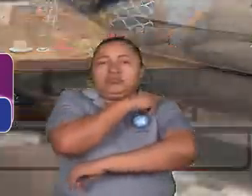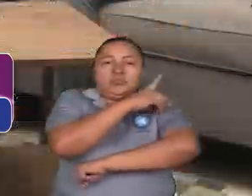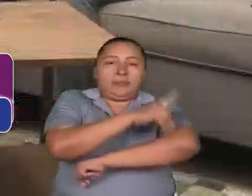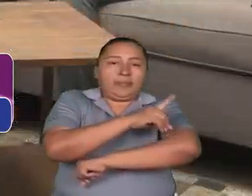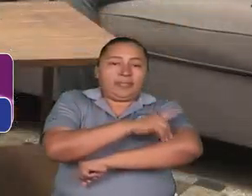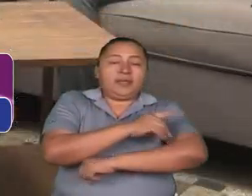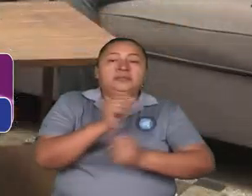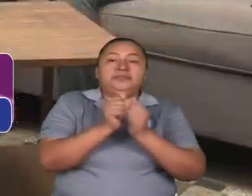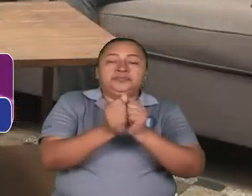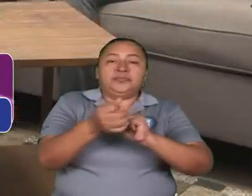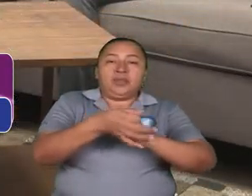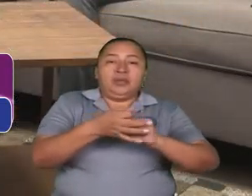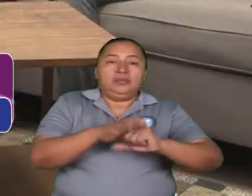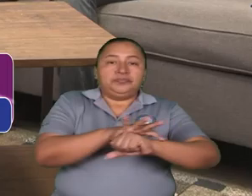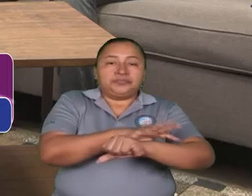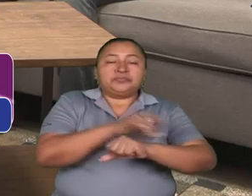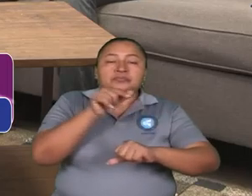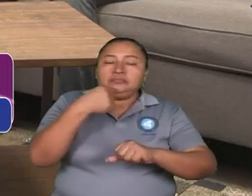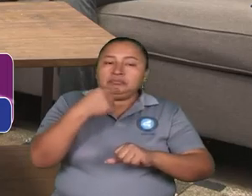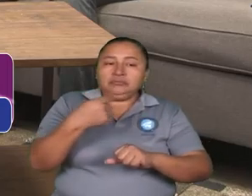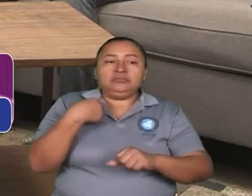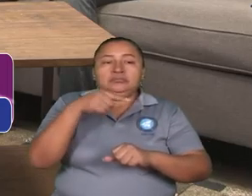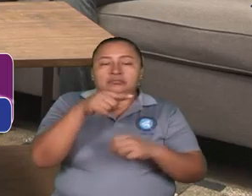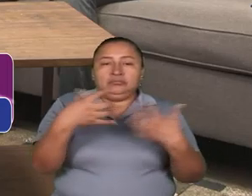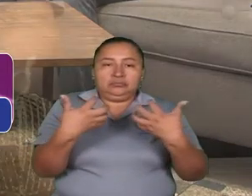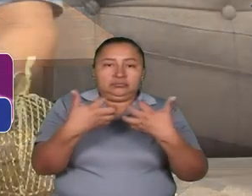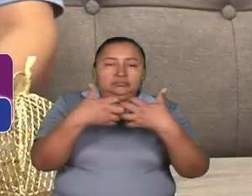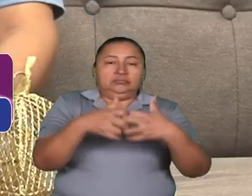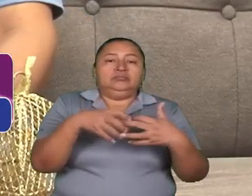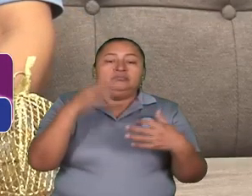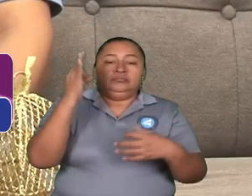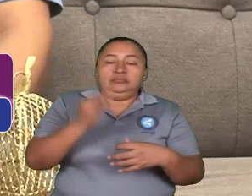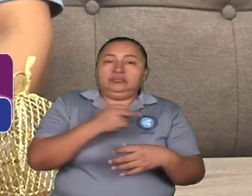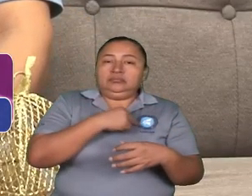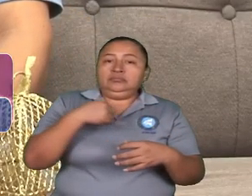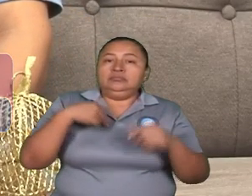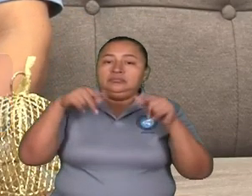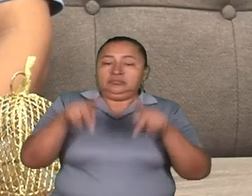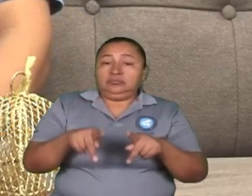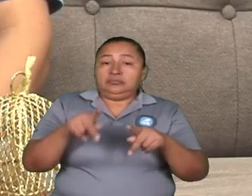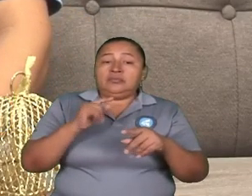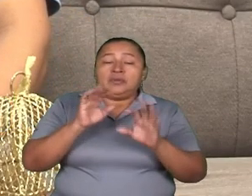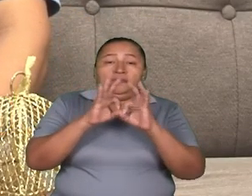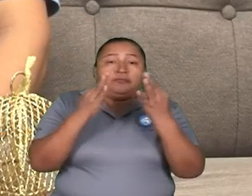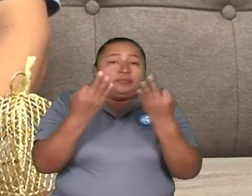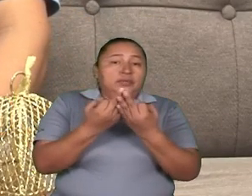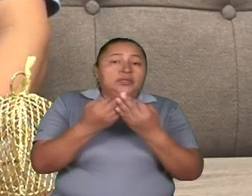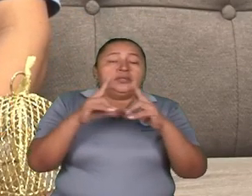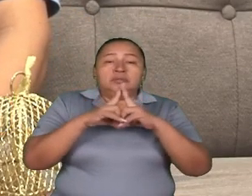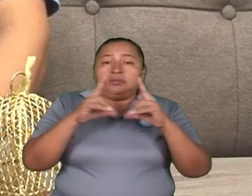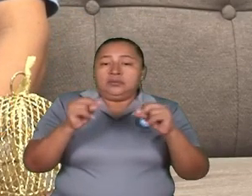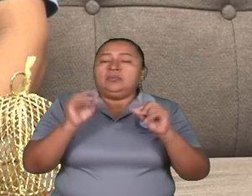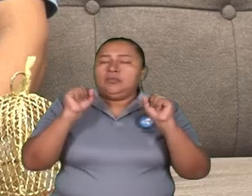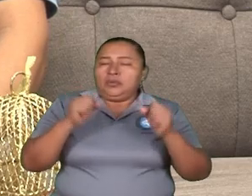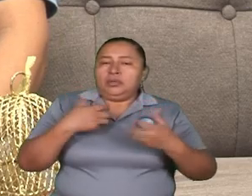Comercio Navideño. Así que están todas las condiciones. Todas las condiciones... Y todo el